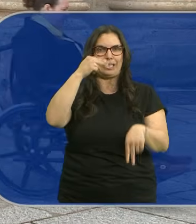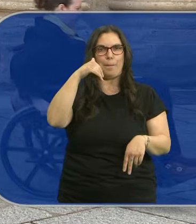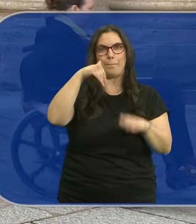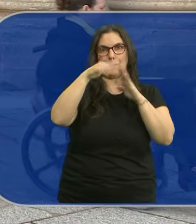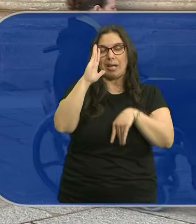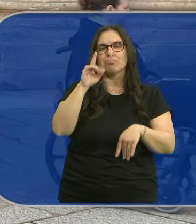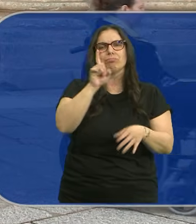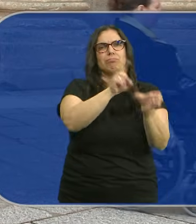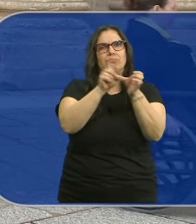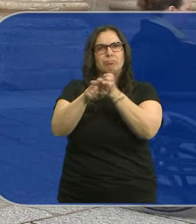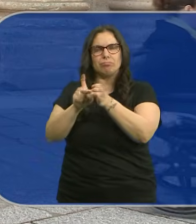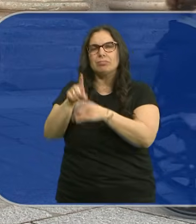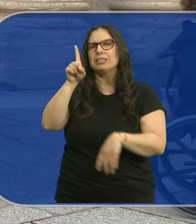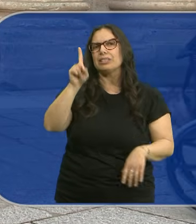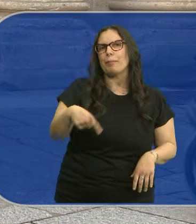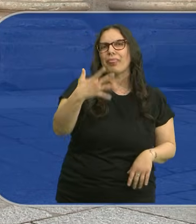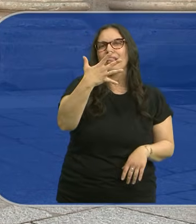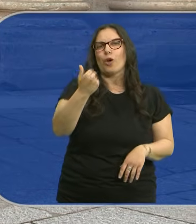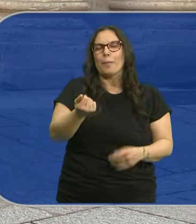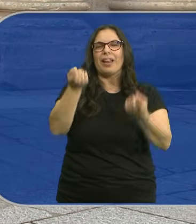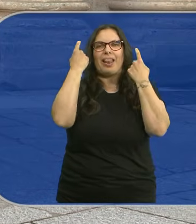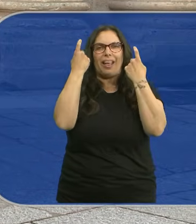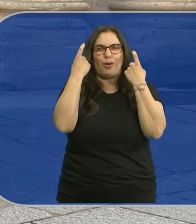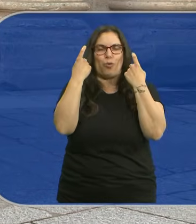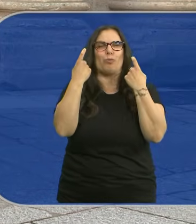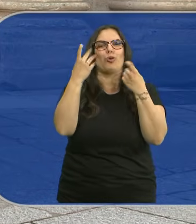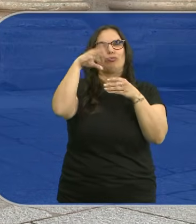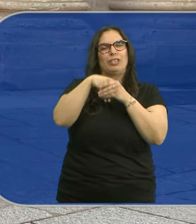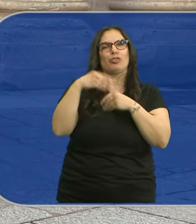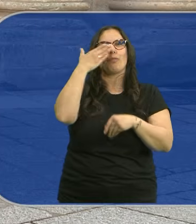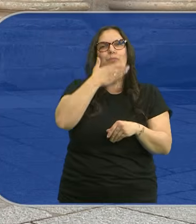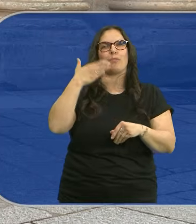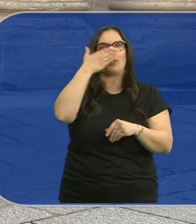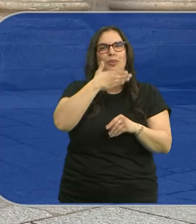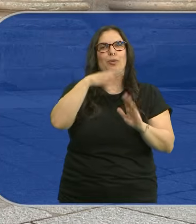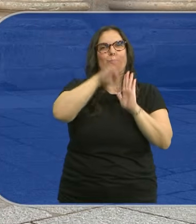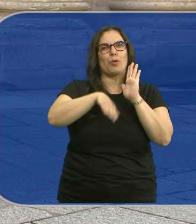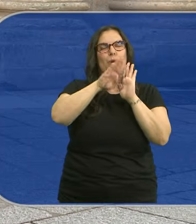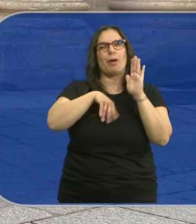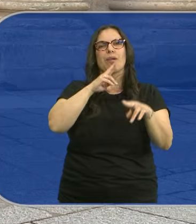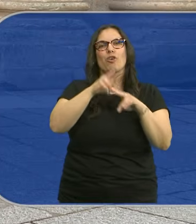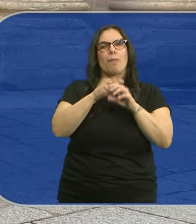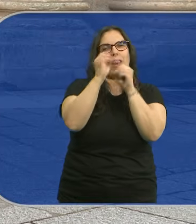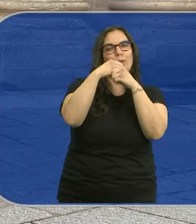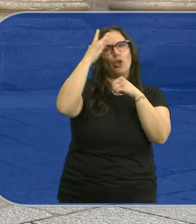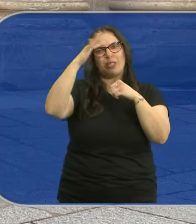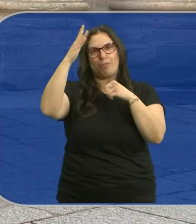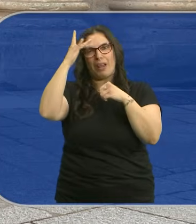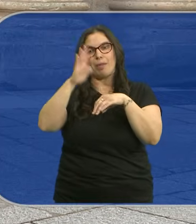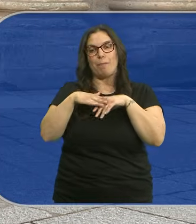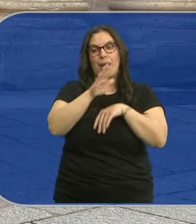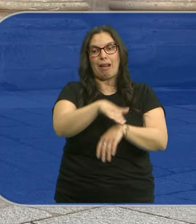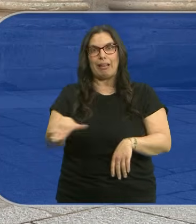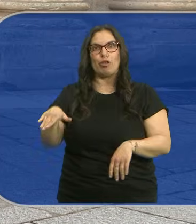visitas han podido participar también más de 5.000 alumnos dentro del programa escolar Laboratorio Esperanza y que ha servido para que las nuevas generaciones